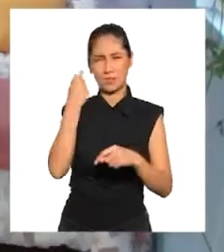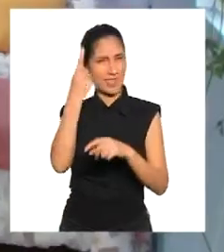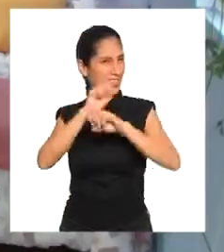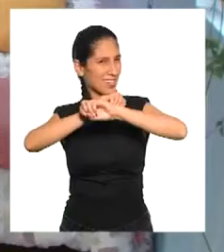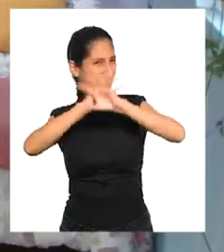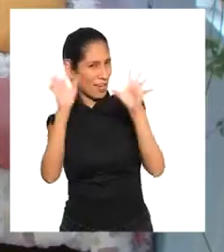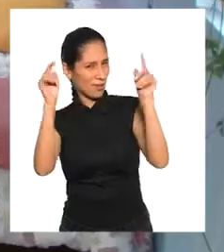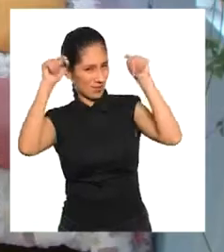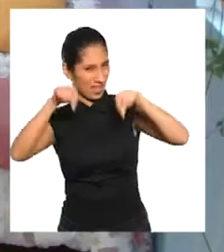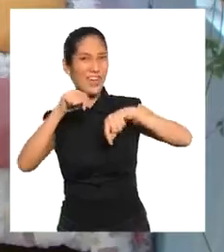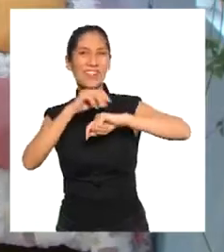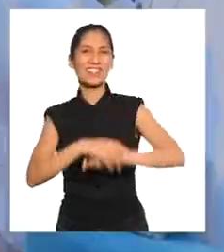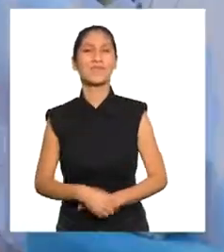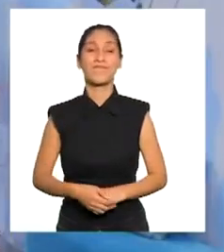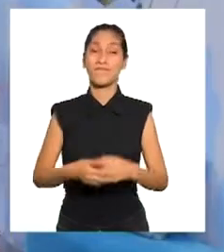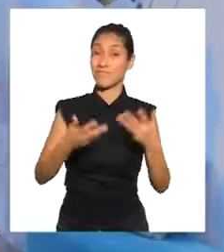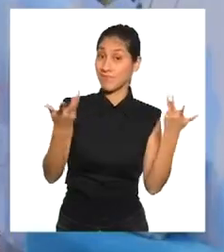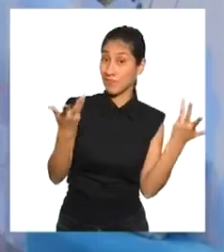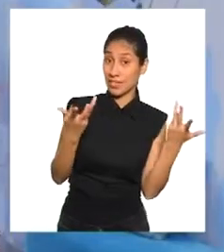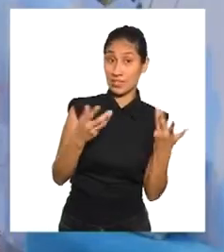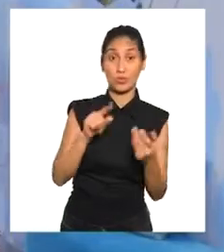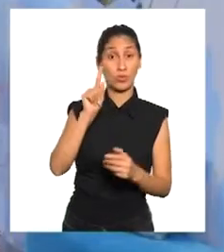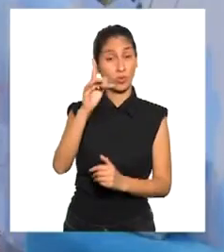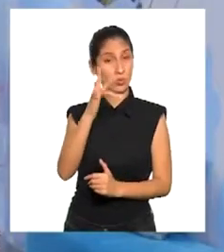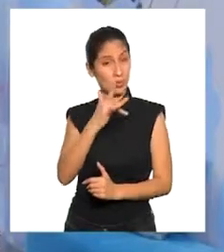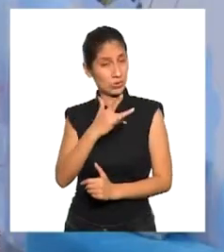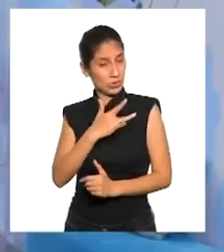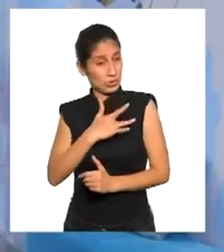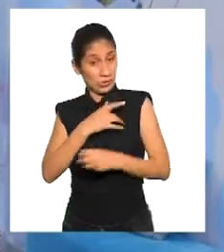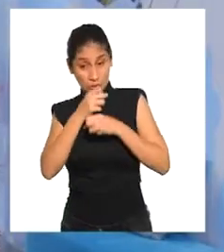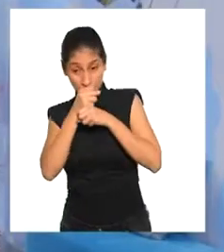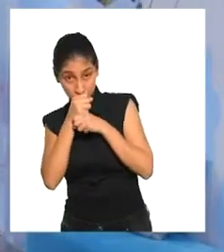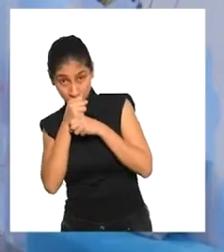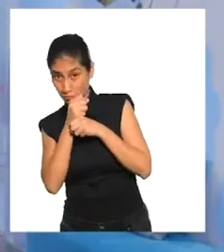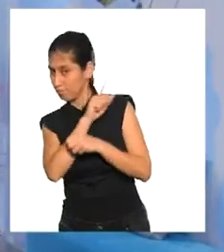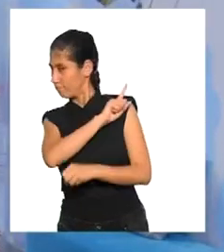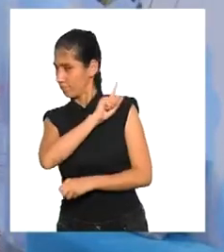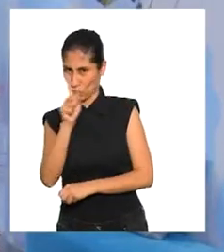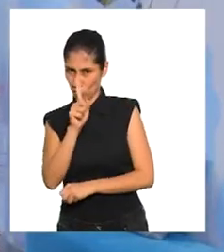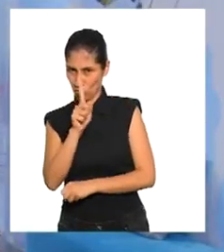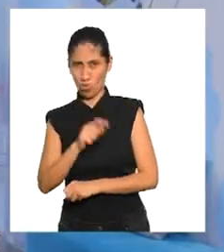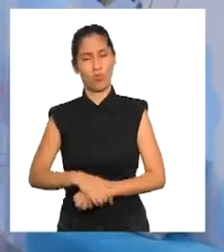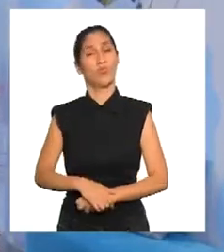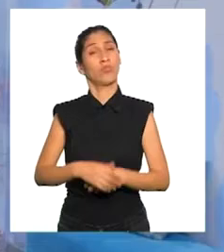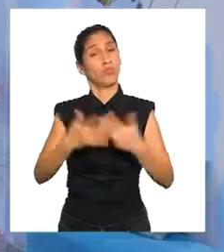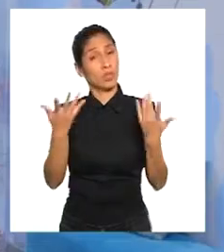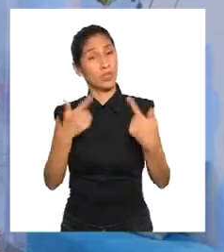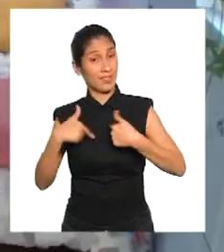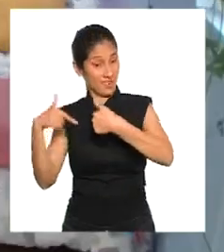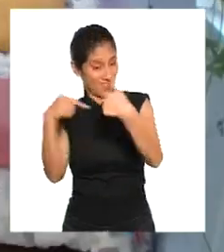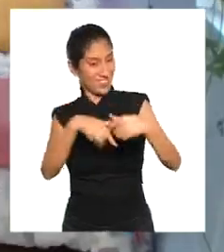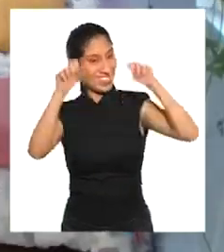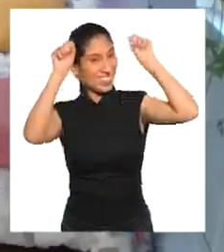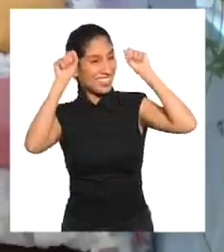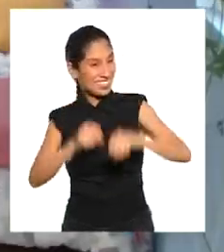claro de esta sesión. Reprimir las emociones no va. Regularlas, sí.